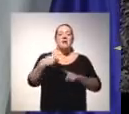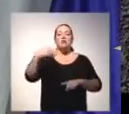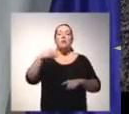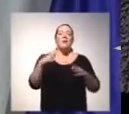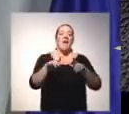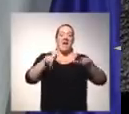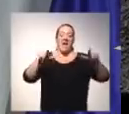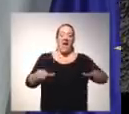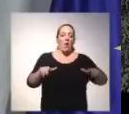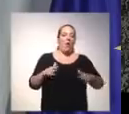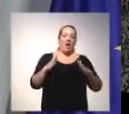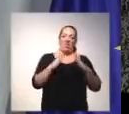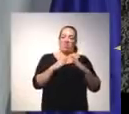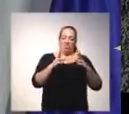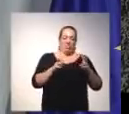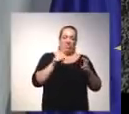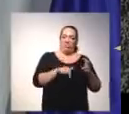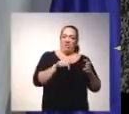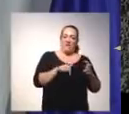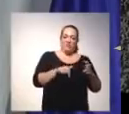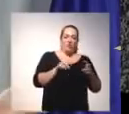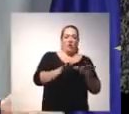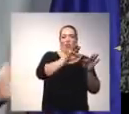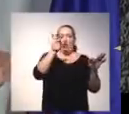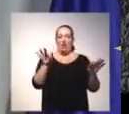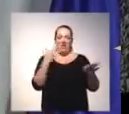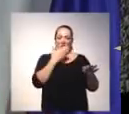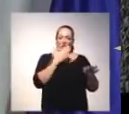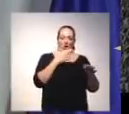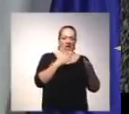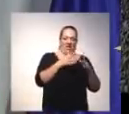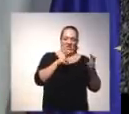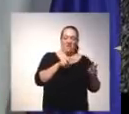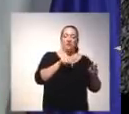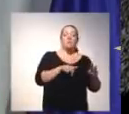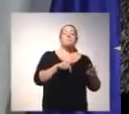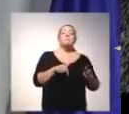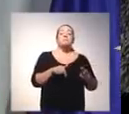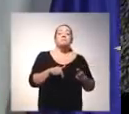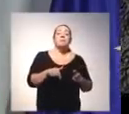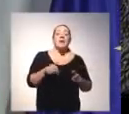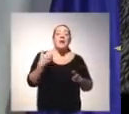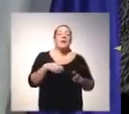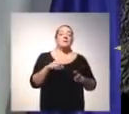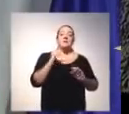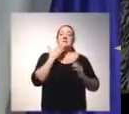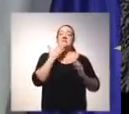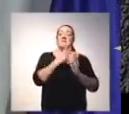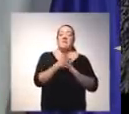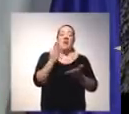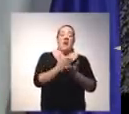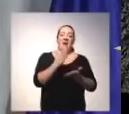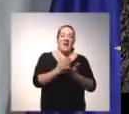de las aulas durante toda la jornada docente. Es decir, volvemos y retornamos las clases en los